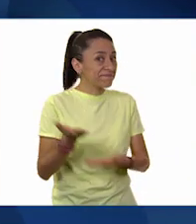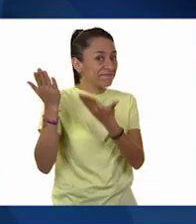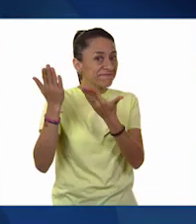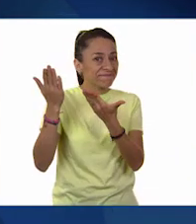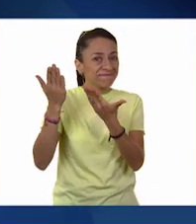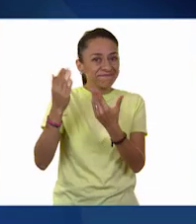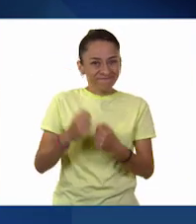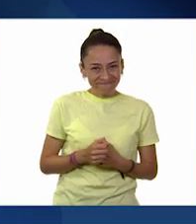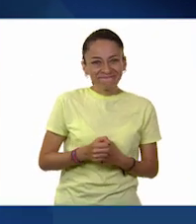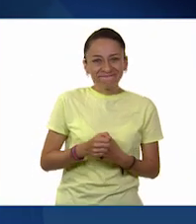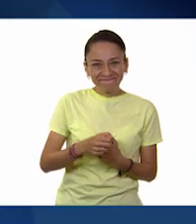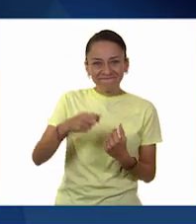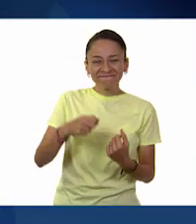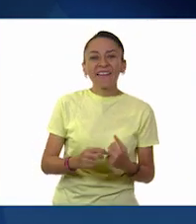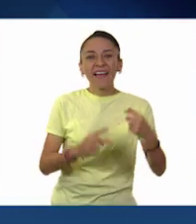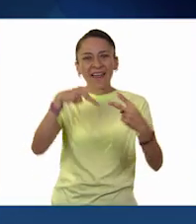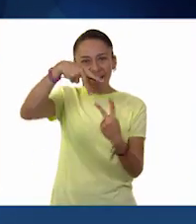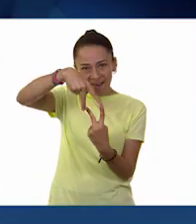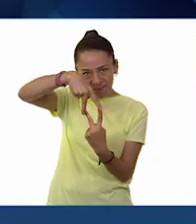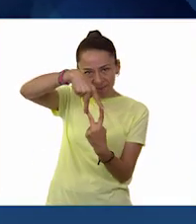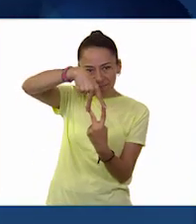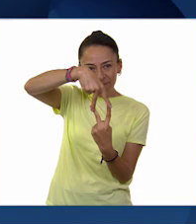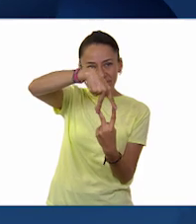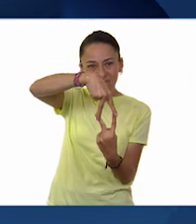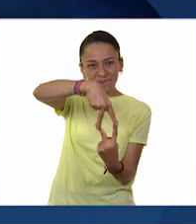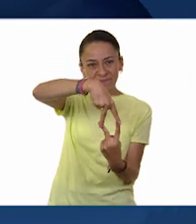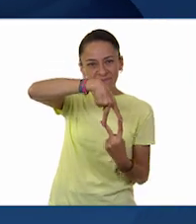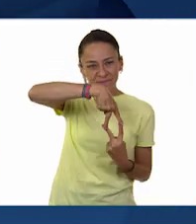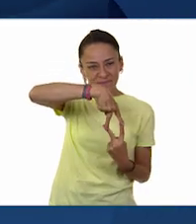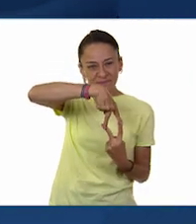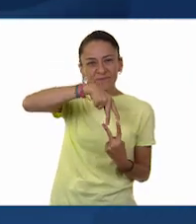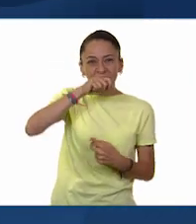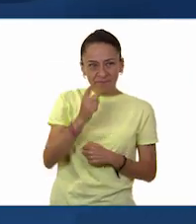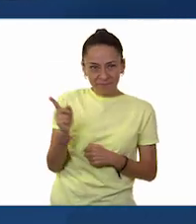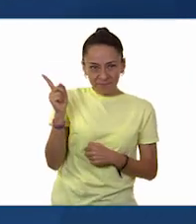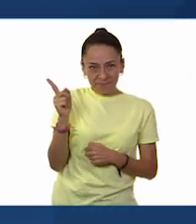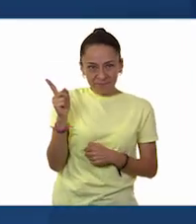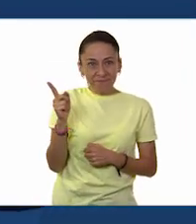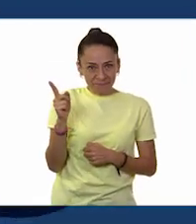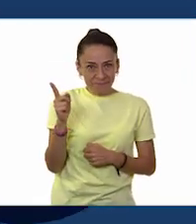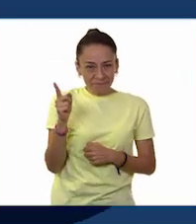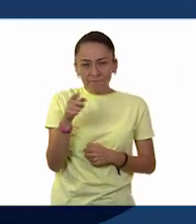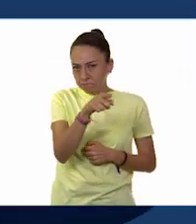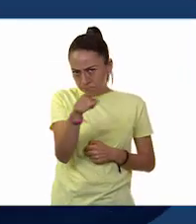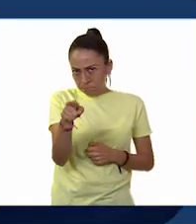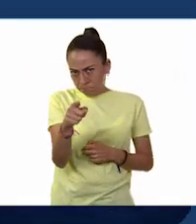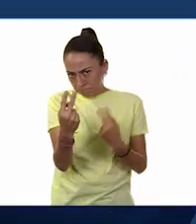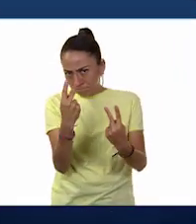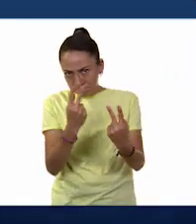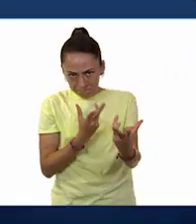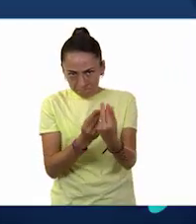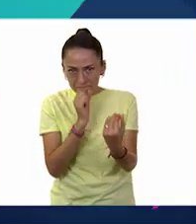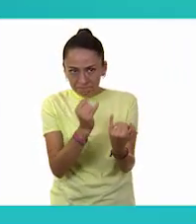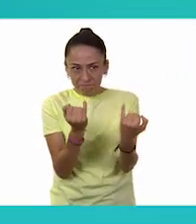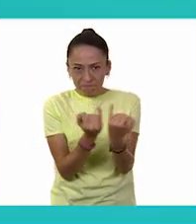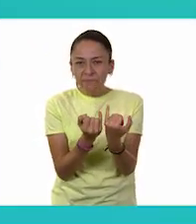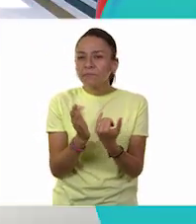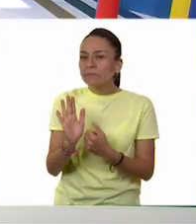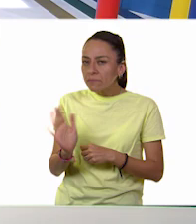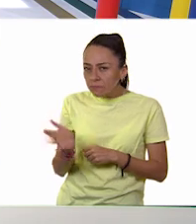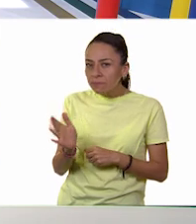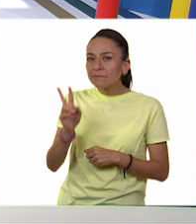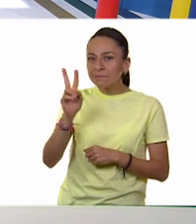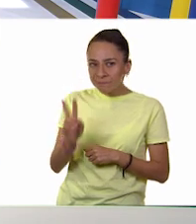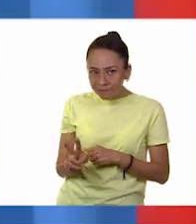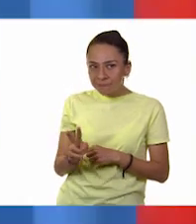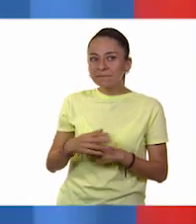pide este desafío junto con ustedes, alumnos y alumnos que están en casa. Es verdad, cada uno ya tiene su